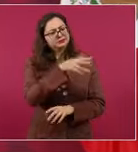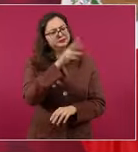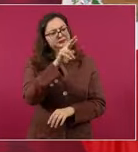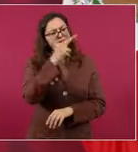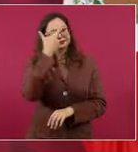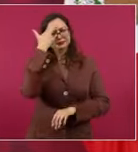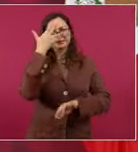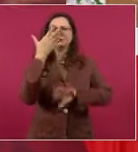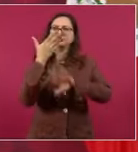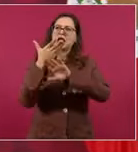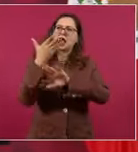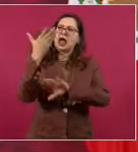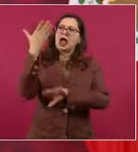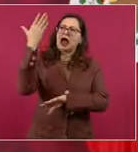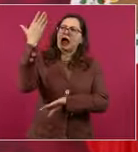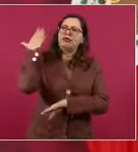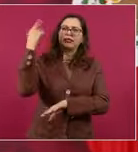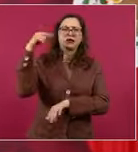y otras agencias